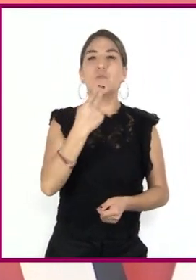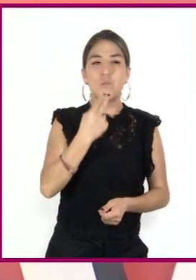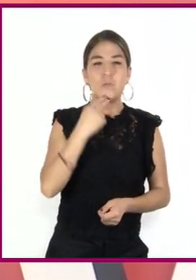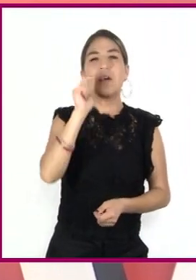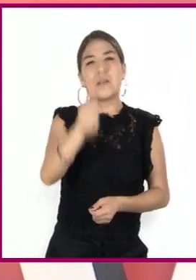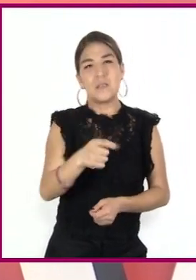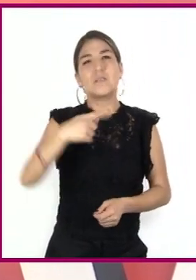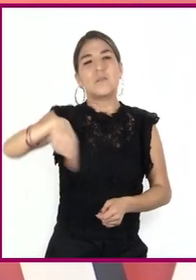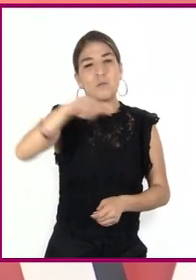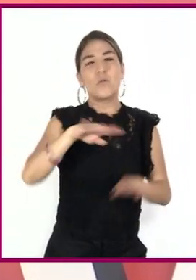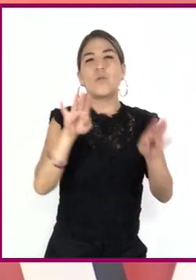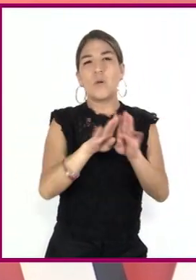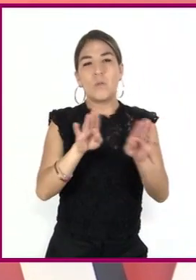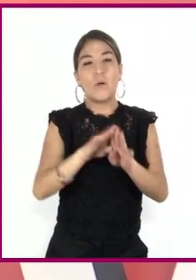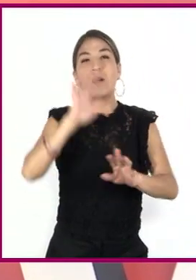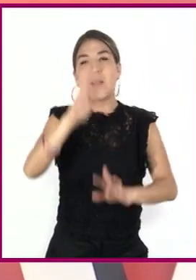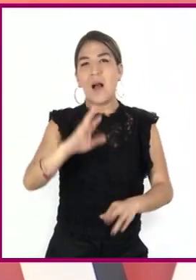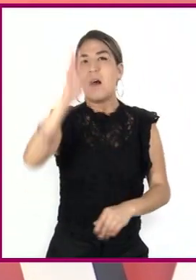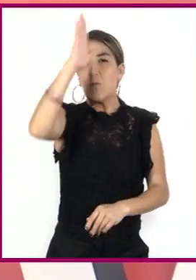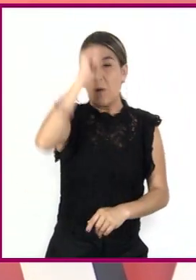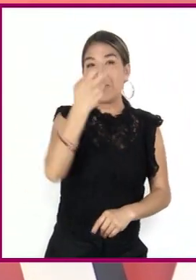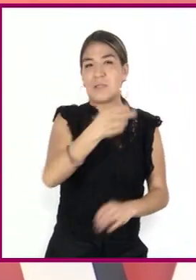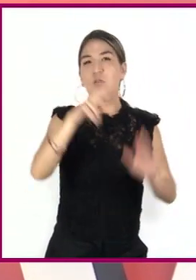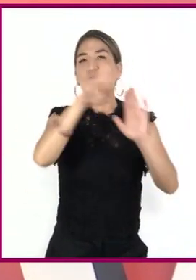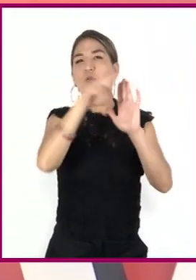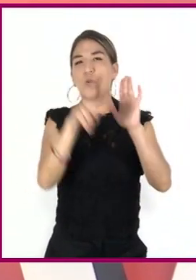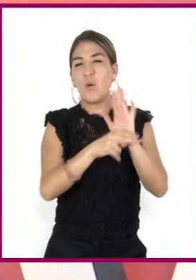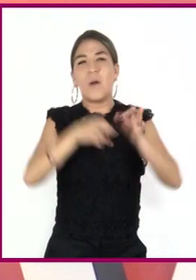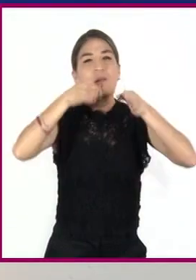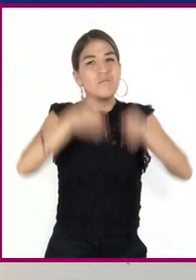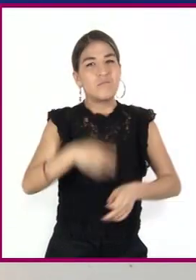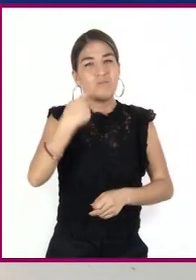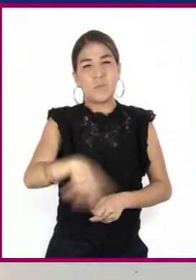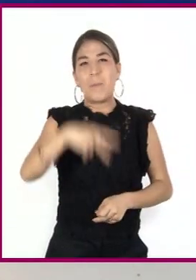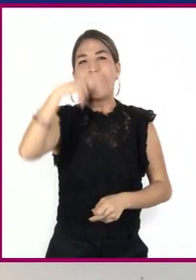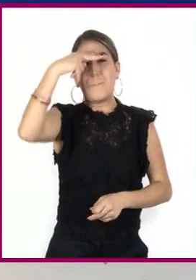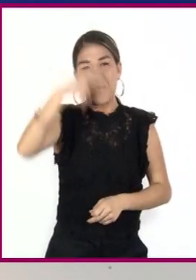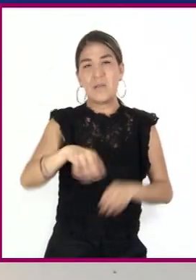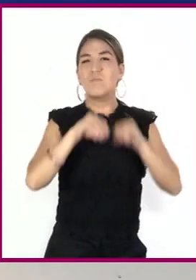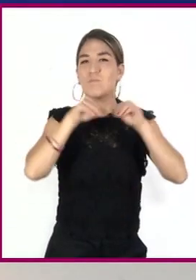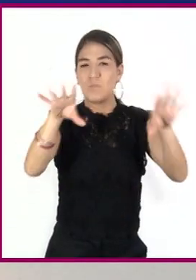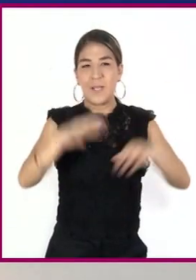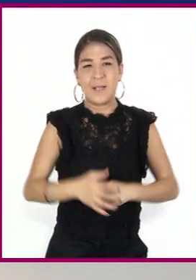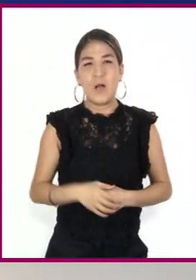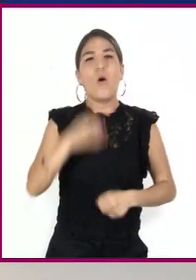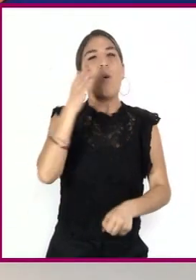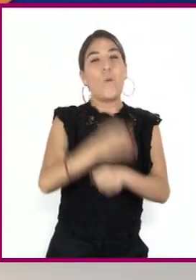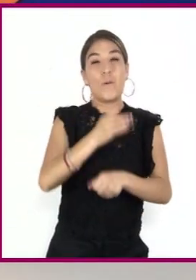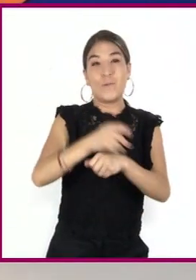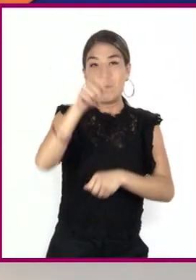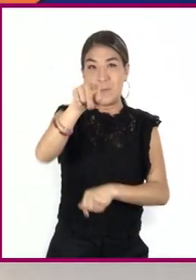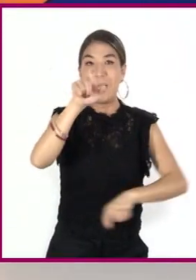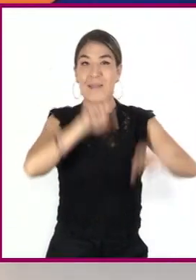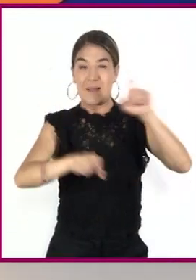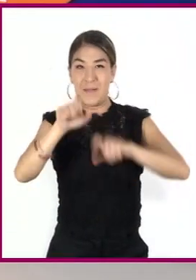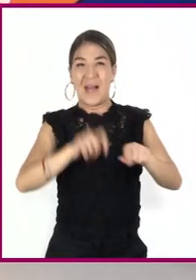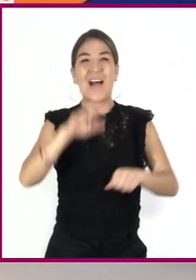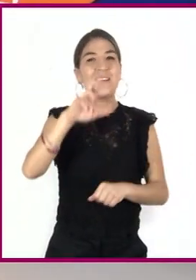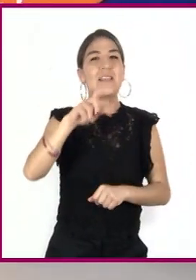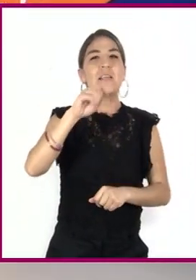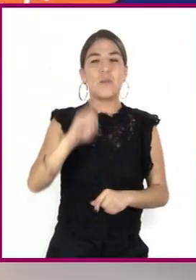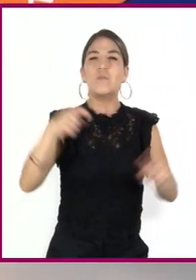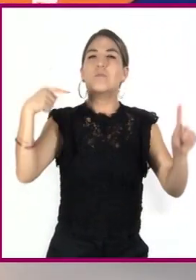las cantidades de fluoruro establecidas por la norma oficial mexicana. Para el reto químico de la sesión, les presentamos los